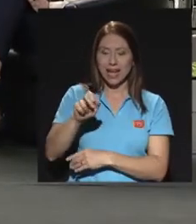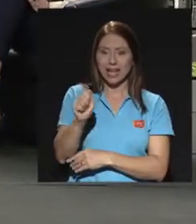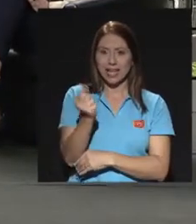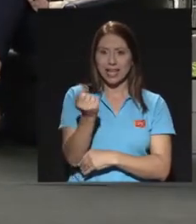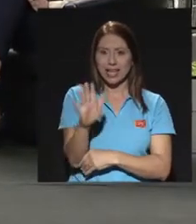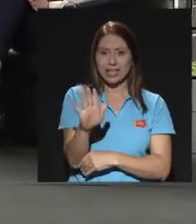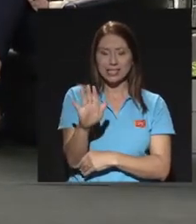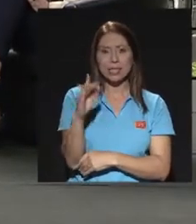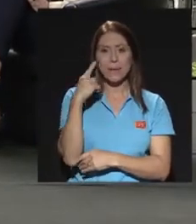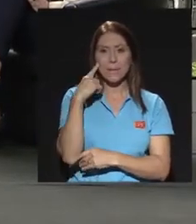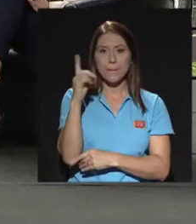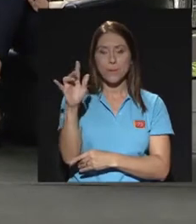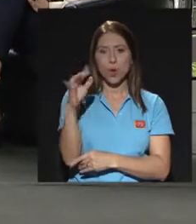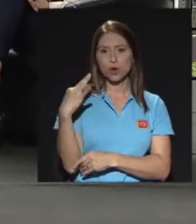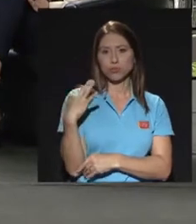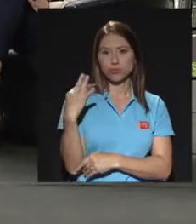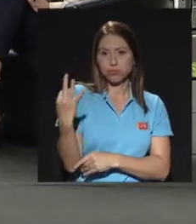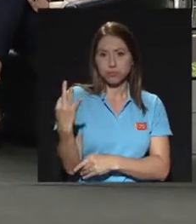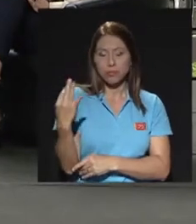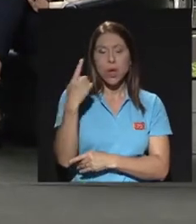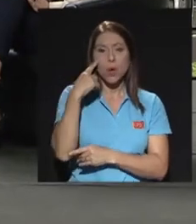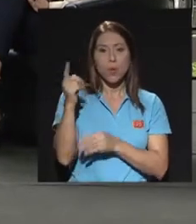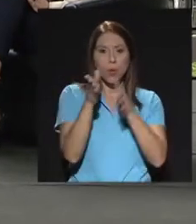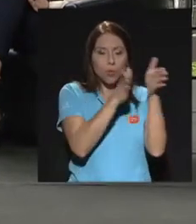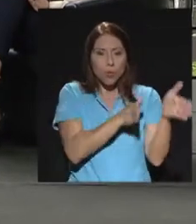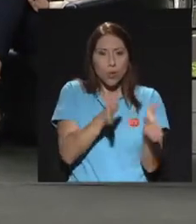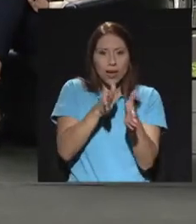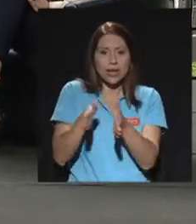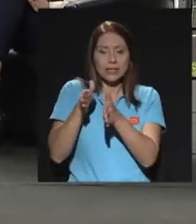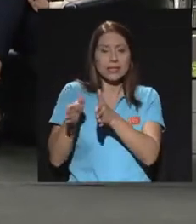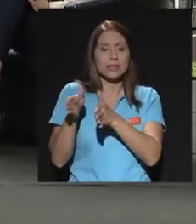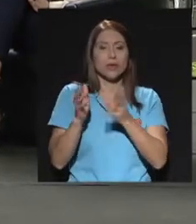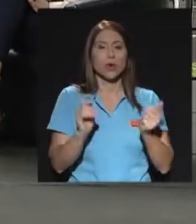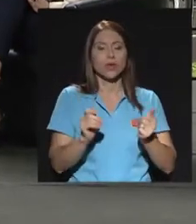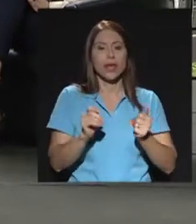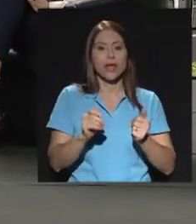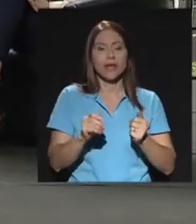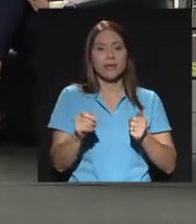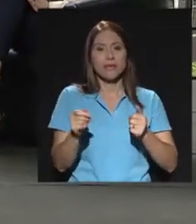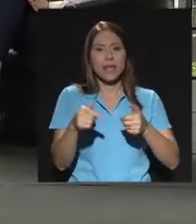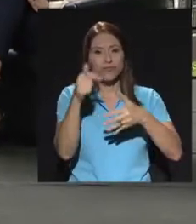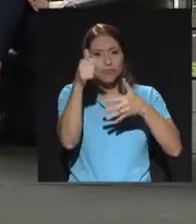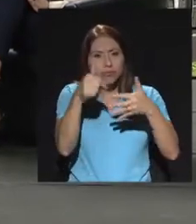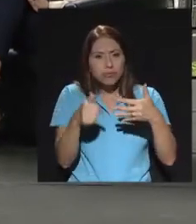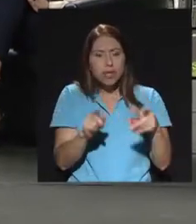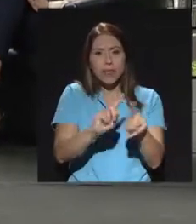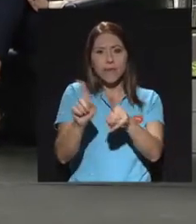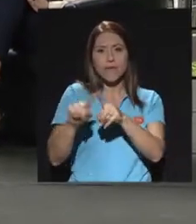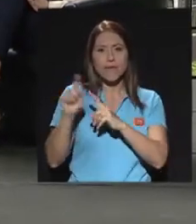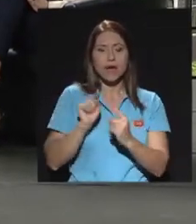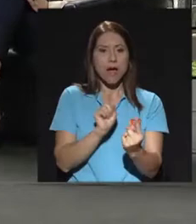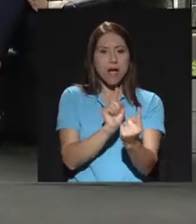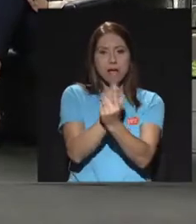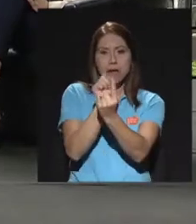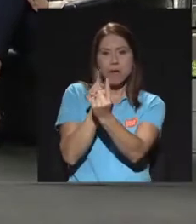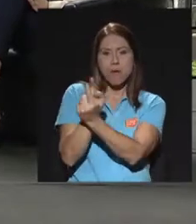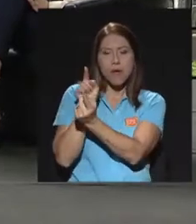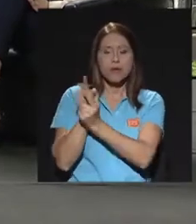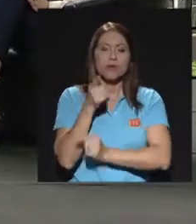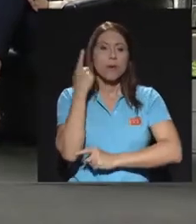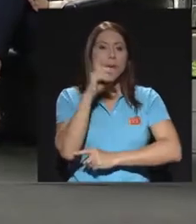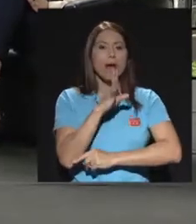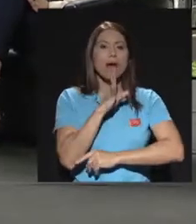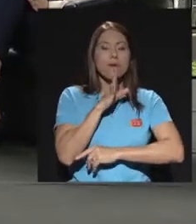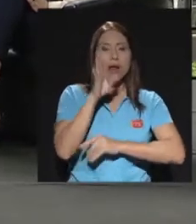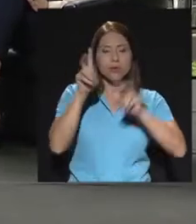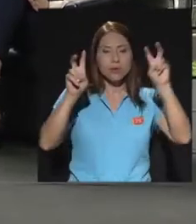por esta invitación y por la organización de esta serie de encuentros para analizar un tema de